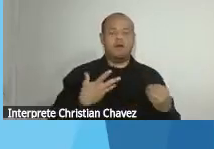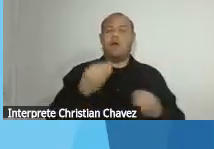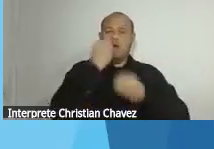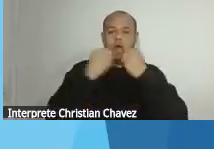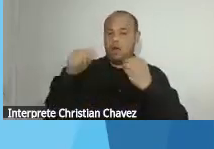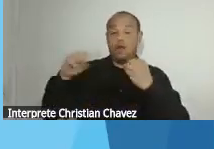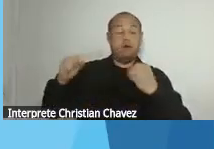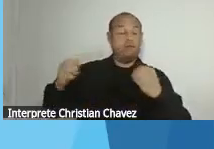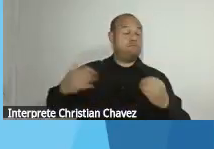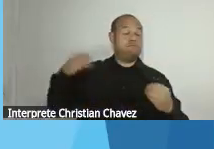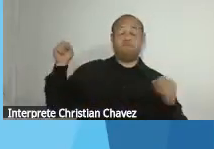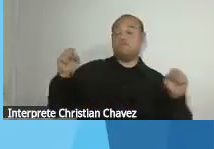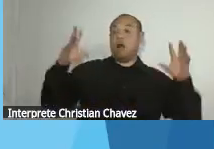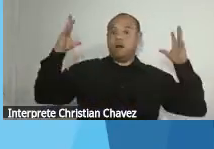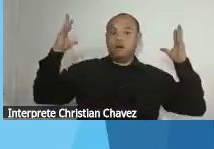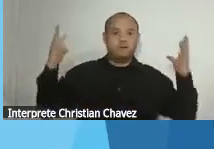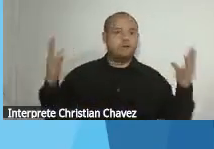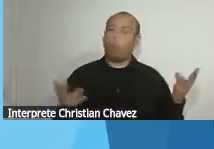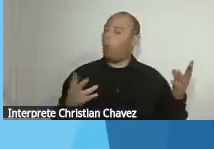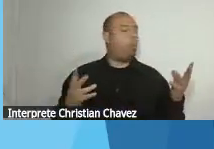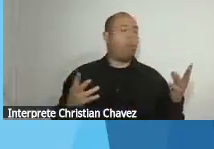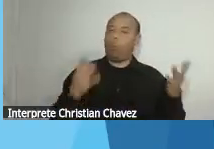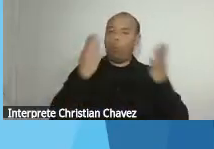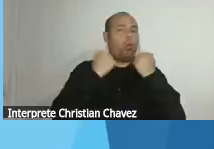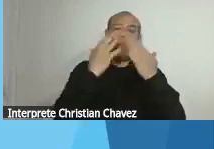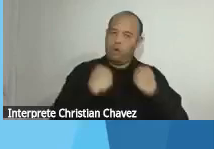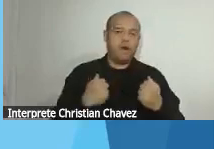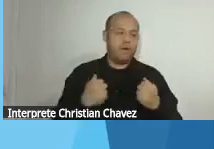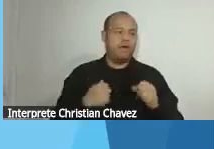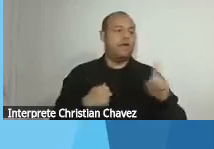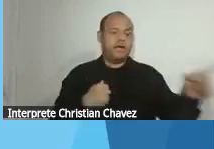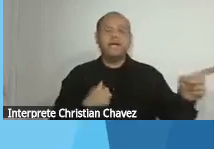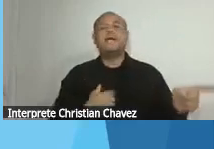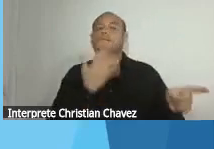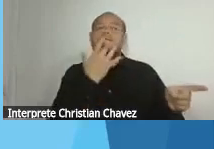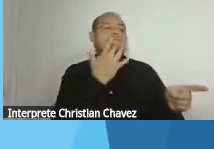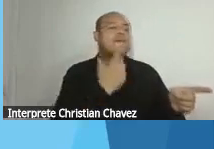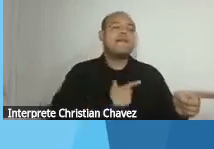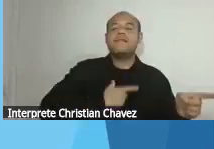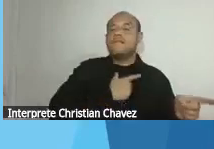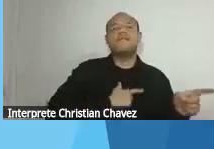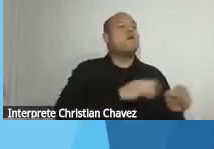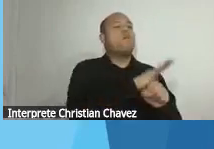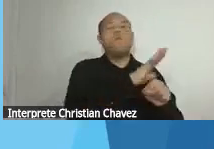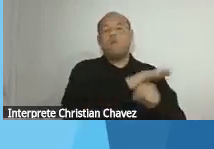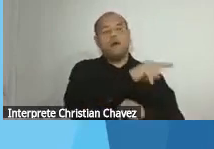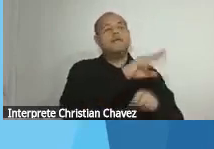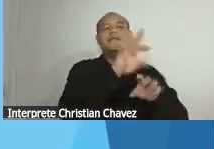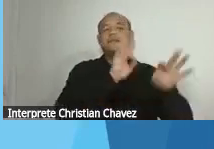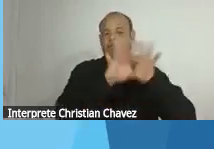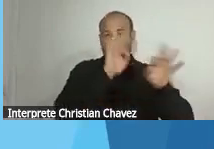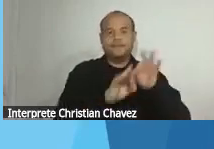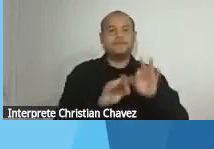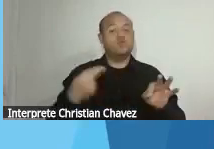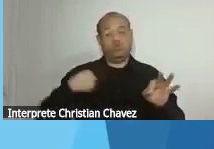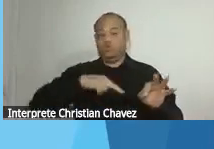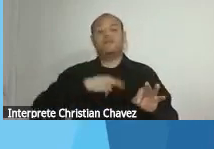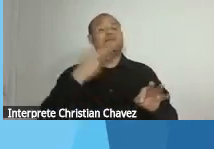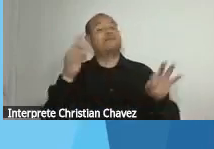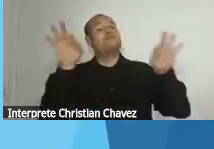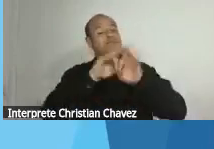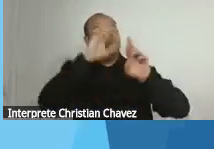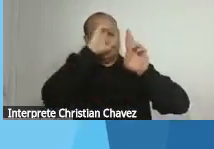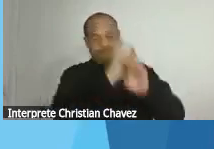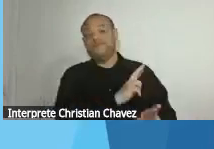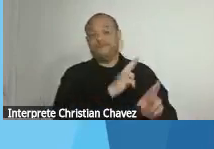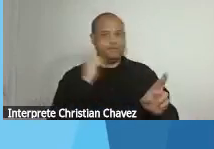tiene que respetar mucho las preferencias alimentarias de cada persona, ¿sí? Si tiene alergias también, si